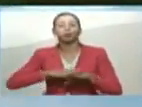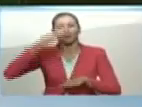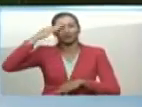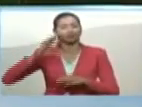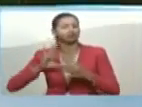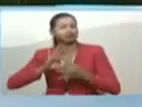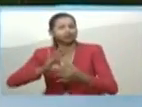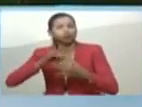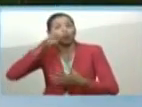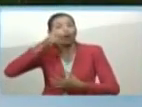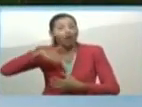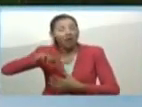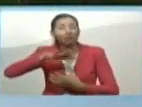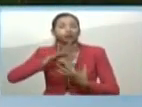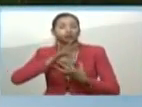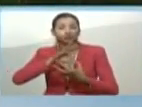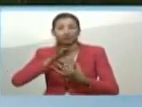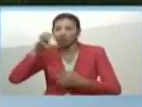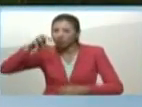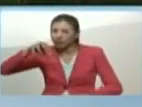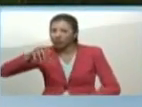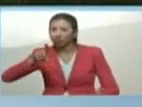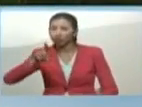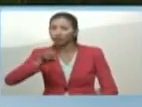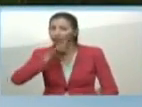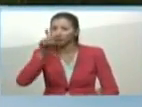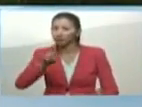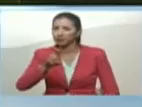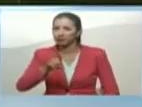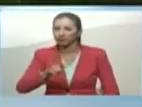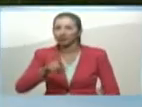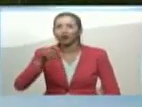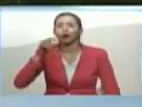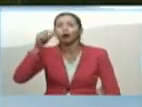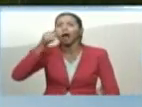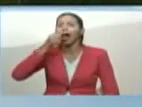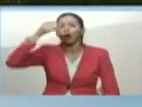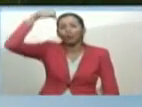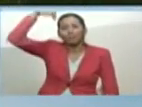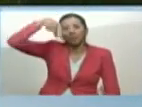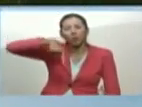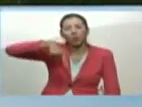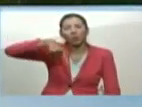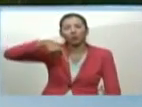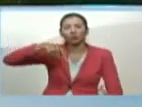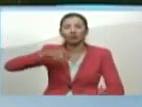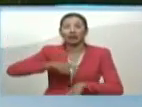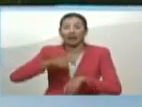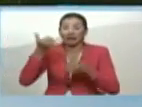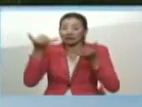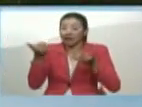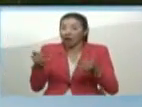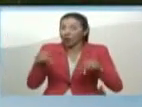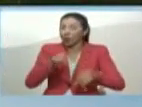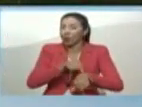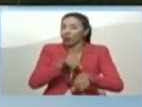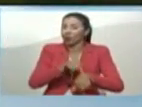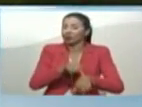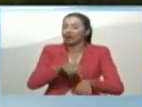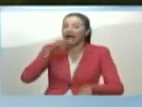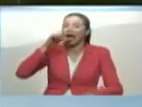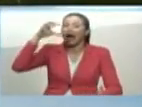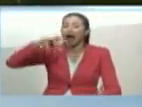nuestra Fuerza Armada está con el pueblo. ¿Está lloviendo? Ay, cayó un agüite. Cuando cae agüite a esta hora, lo que viene es